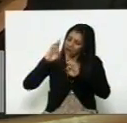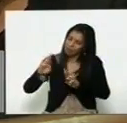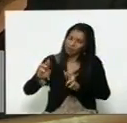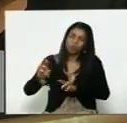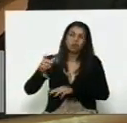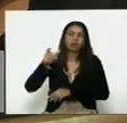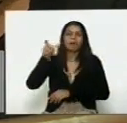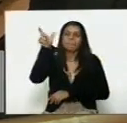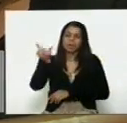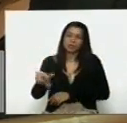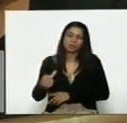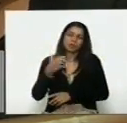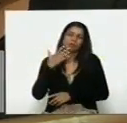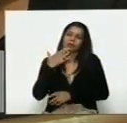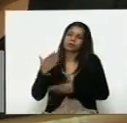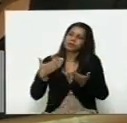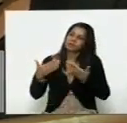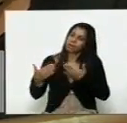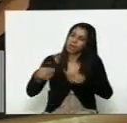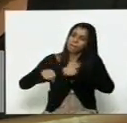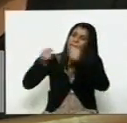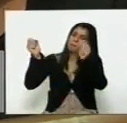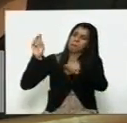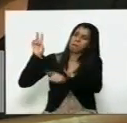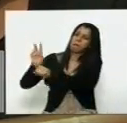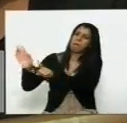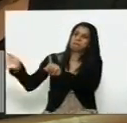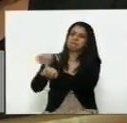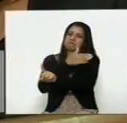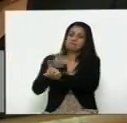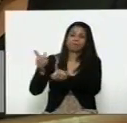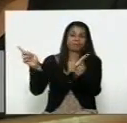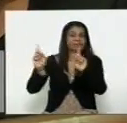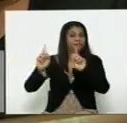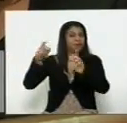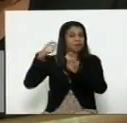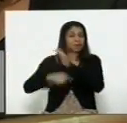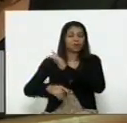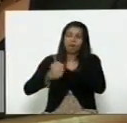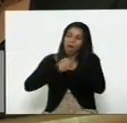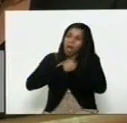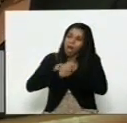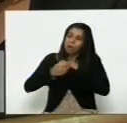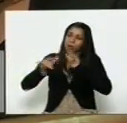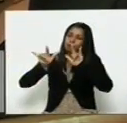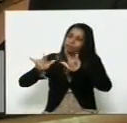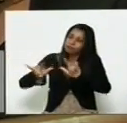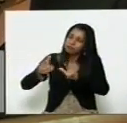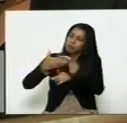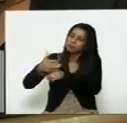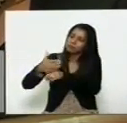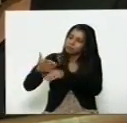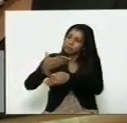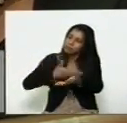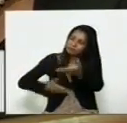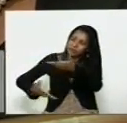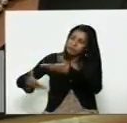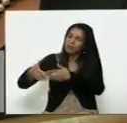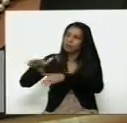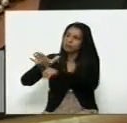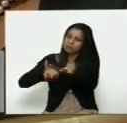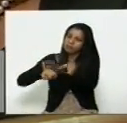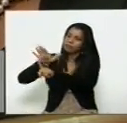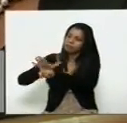a relaciones no violentas basadas en el amor, el afecto, la comprensión mutua, el